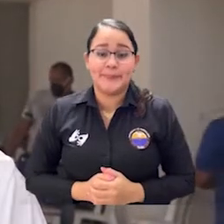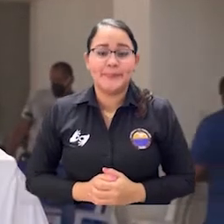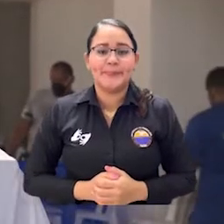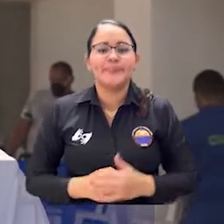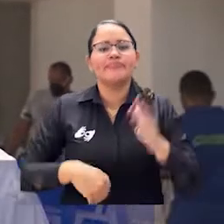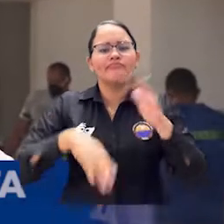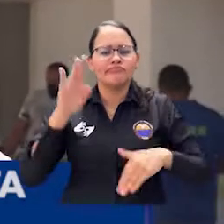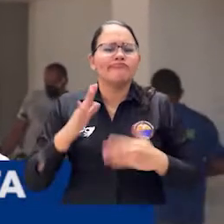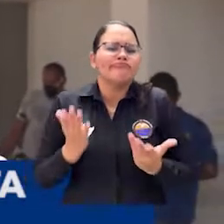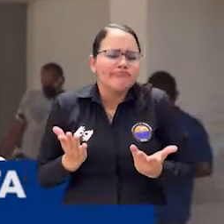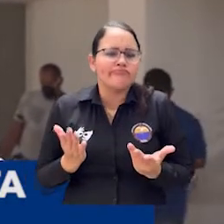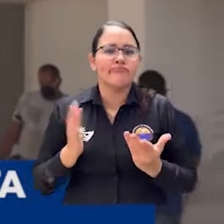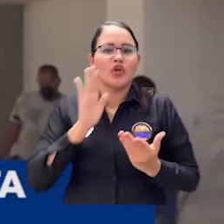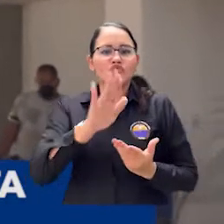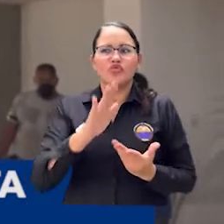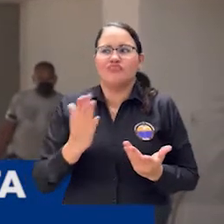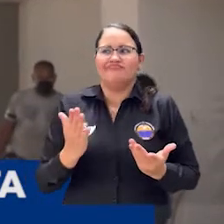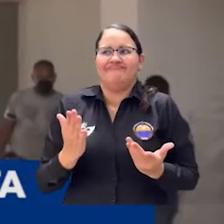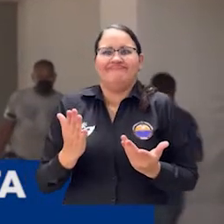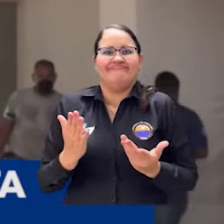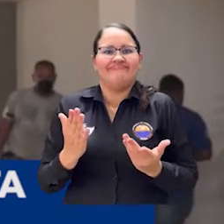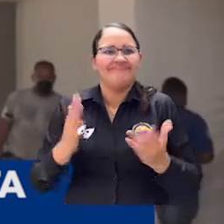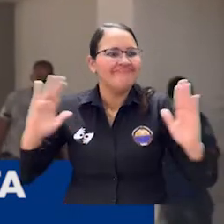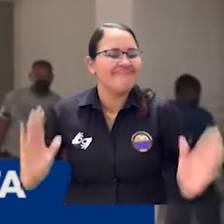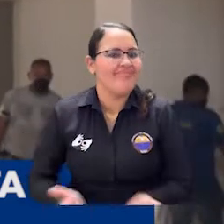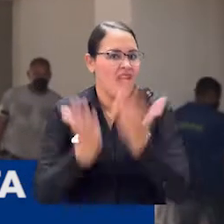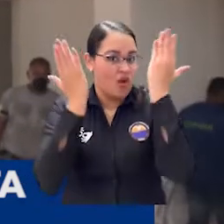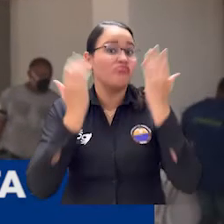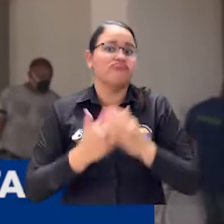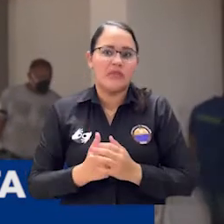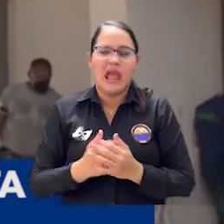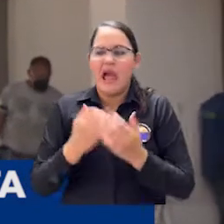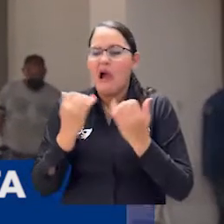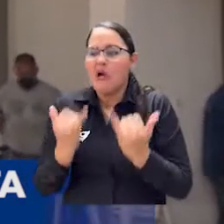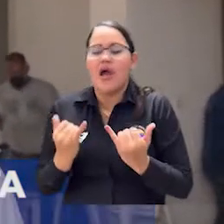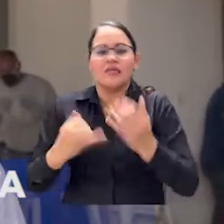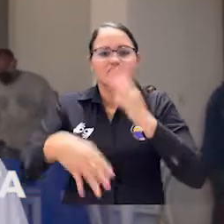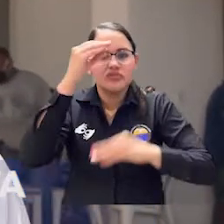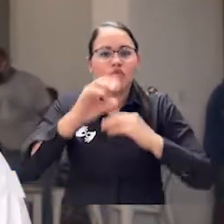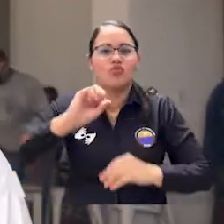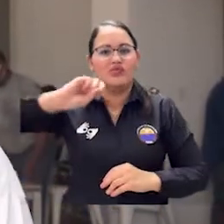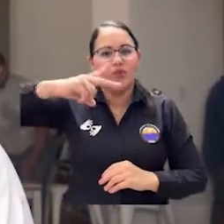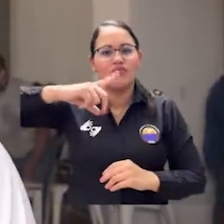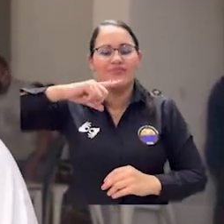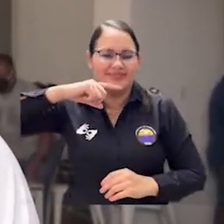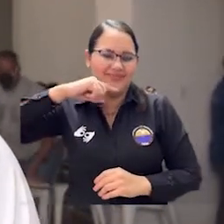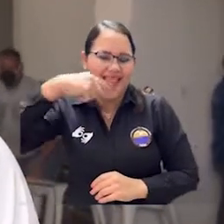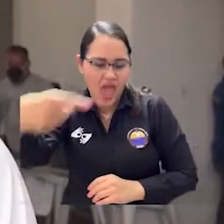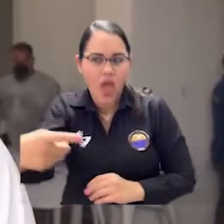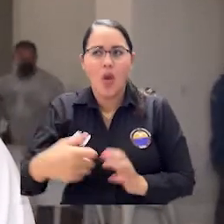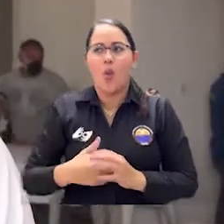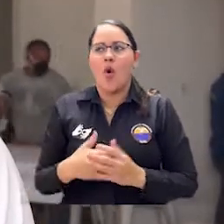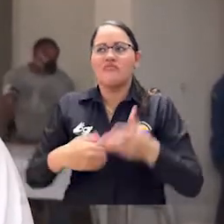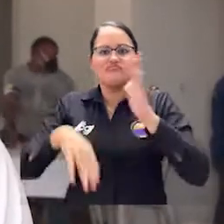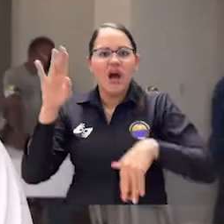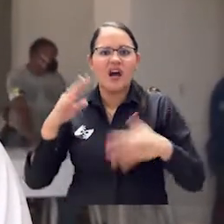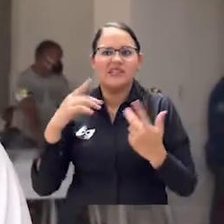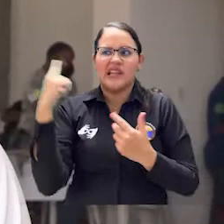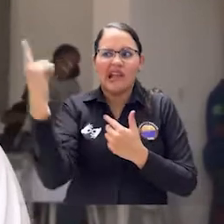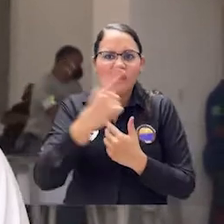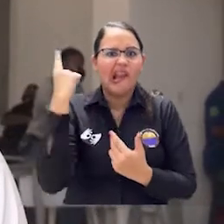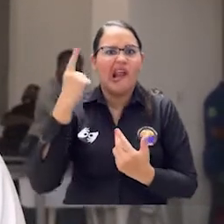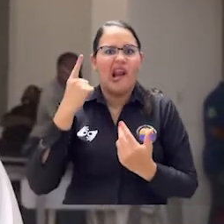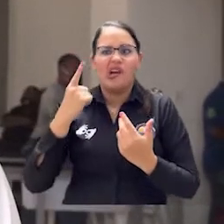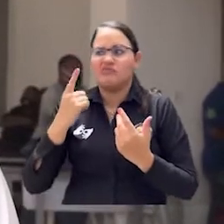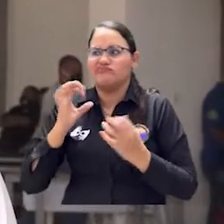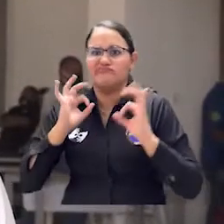resumen, digamos, por el fortalecimiento académico, por los avances que hemos tenido en el dominio de una segunda lengua, por el relacionamiento que